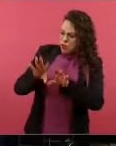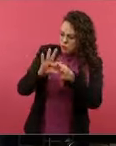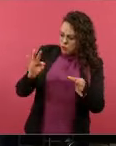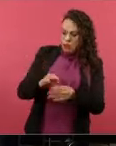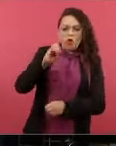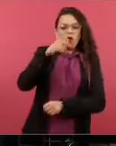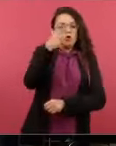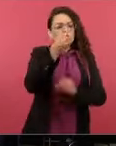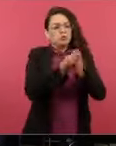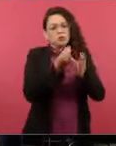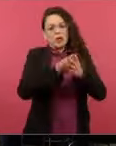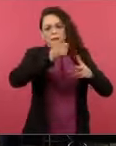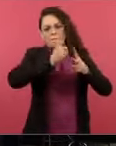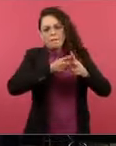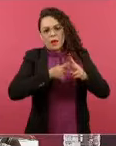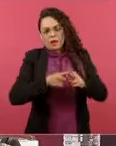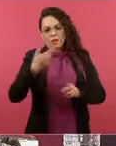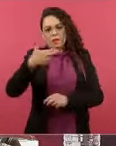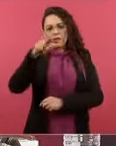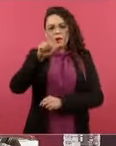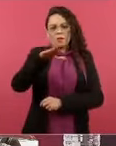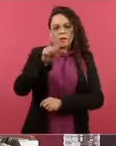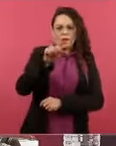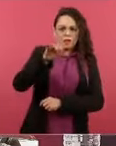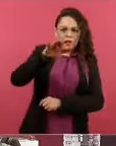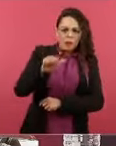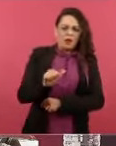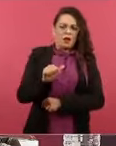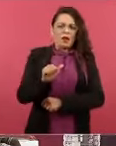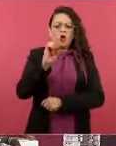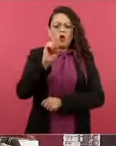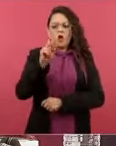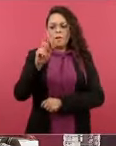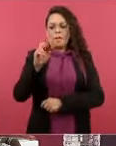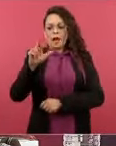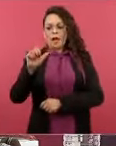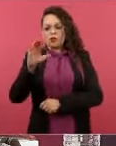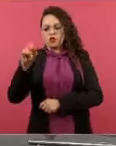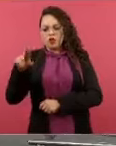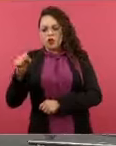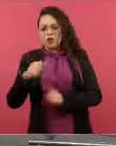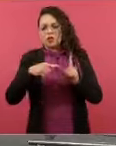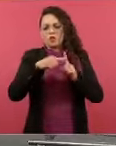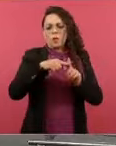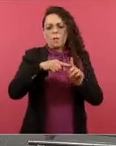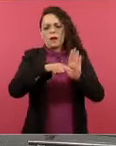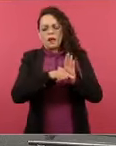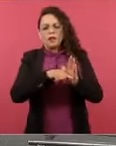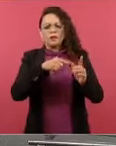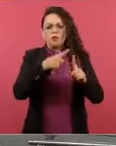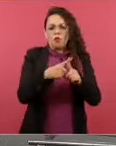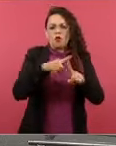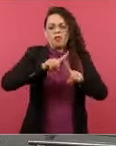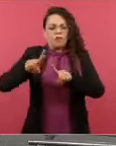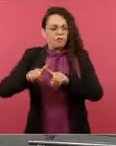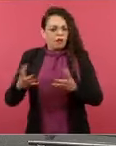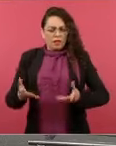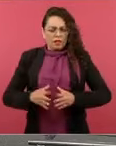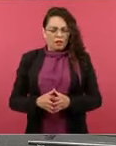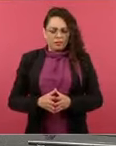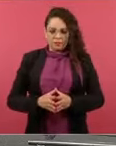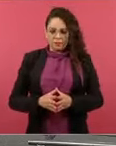gramática, problemas, operaciones. Quizás, y platicábamos hace rato las maestras y yo acerca de que de repente que